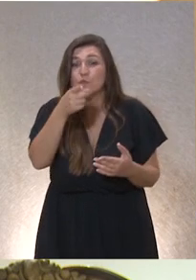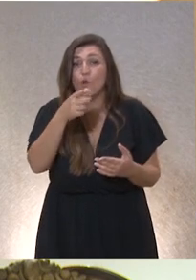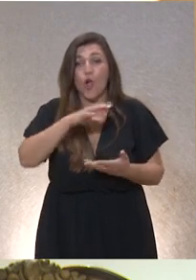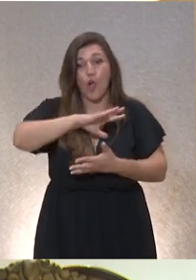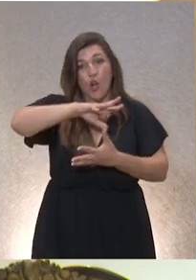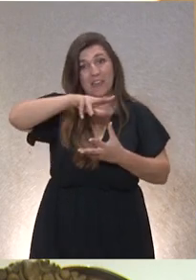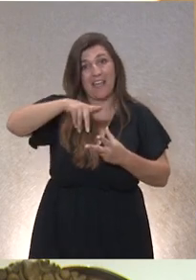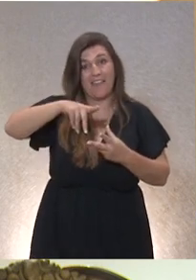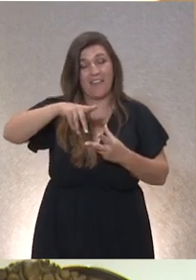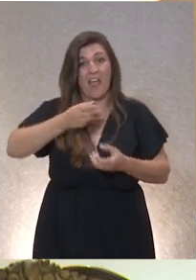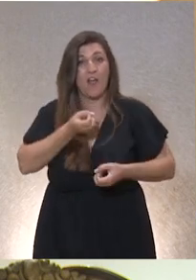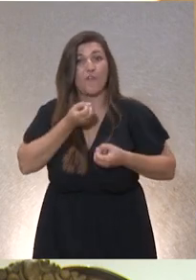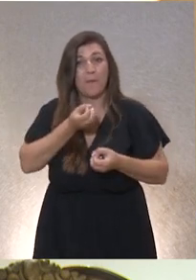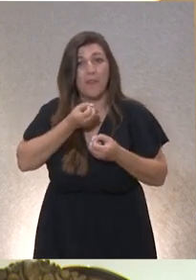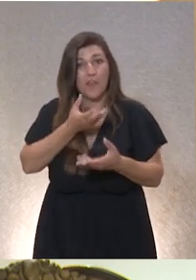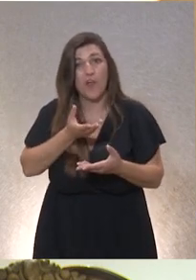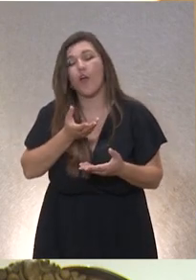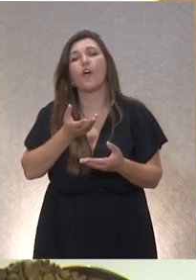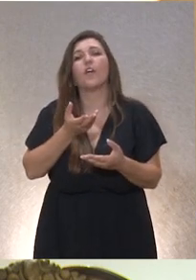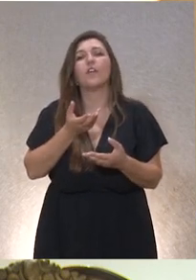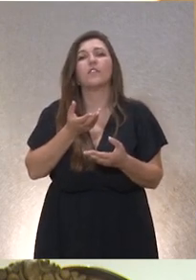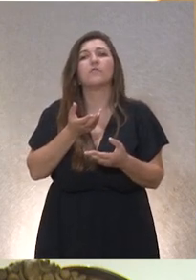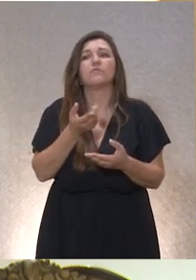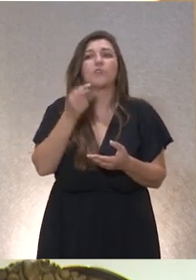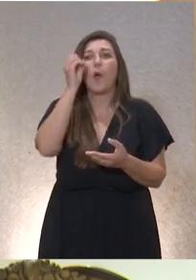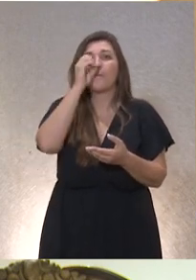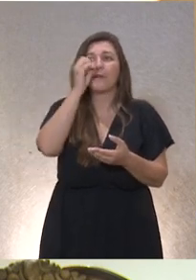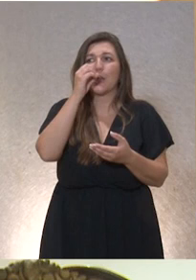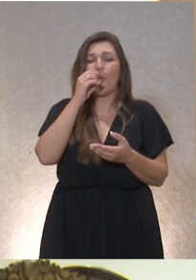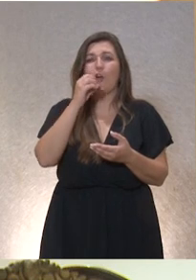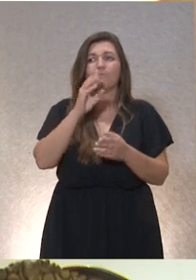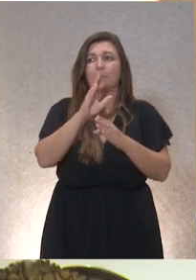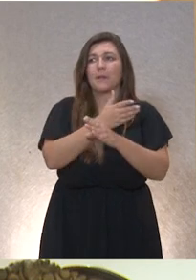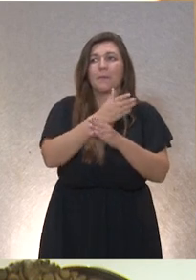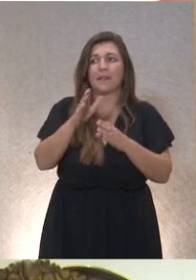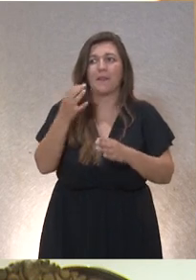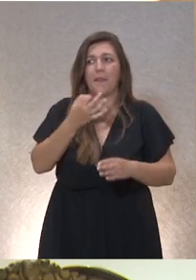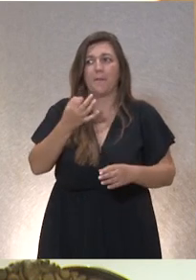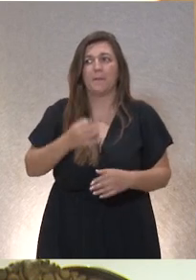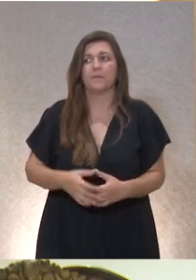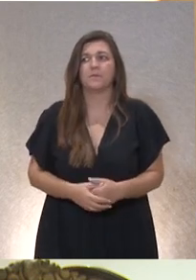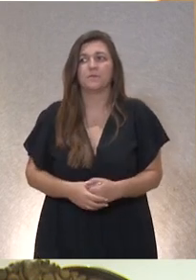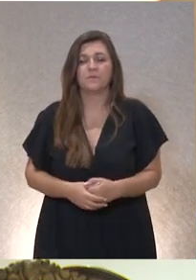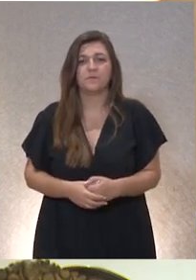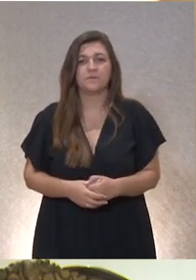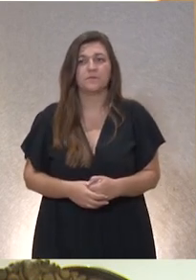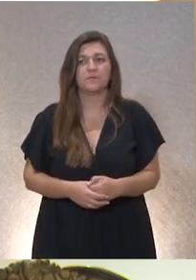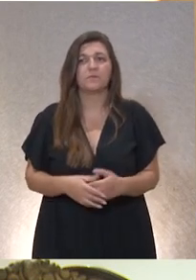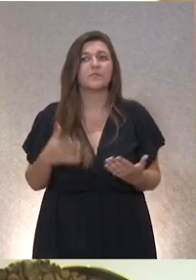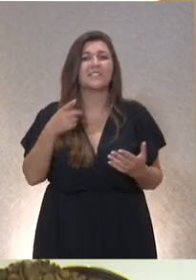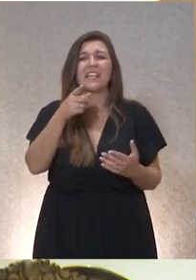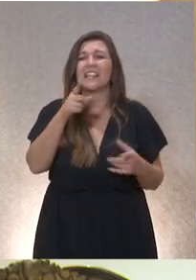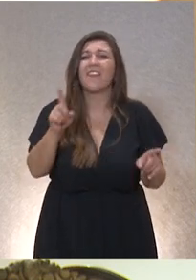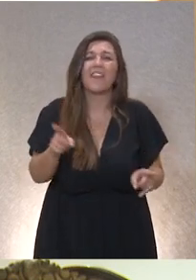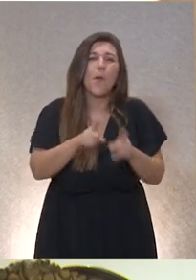adscripción admitida o asignada que me da lo mismo a la ciudadanía no no debe interesarle el partido al que vote